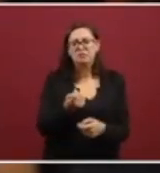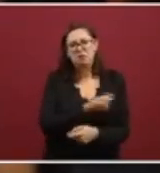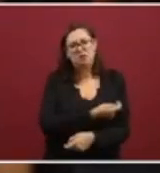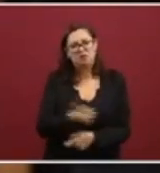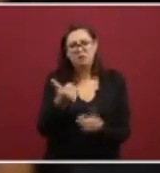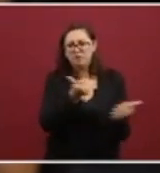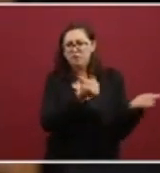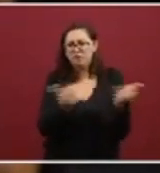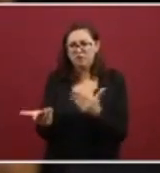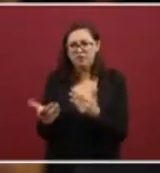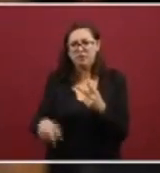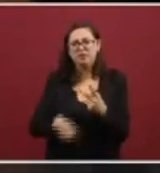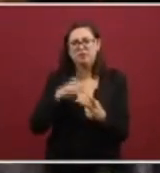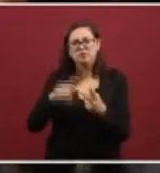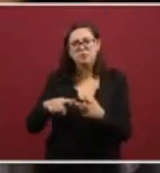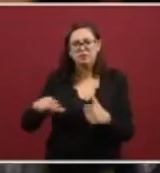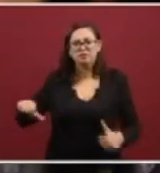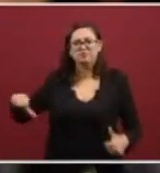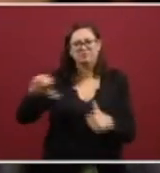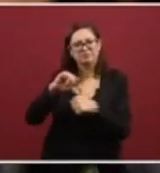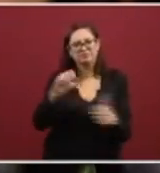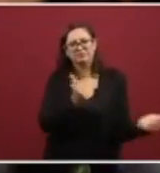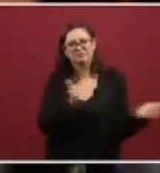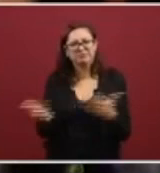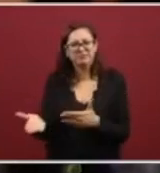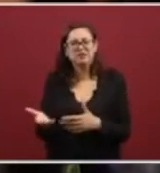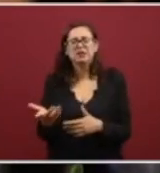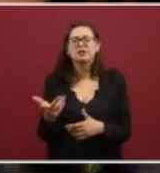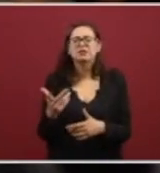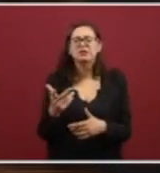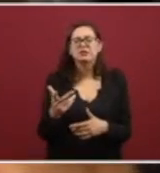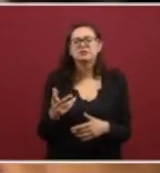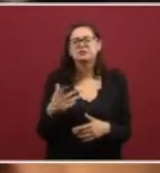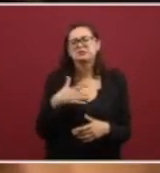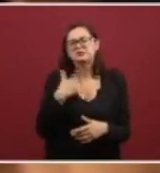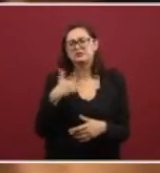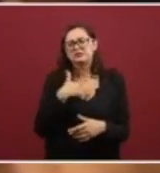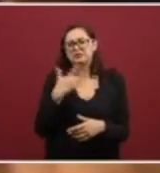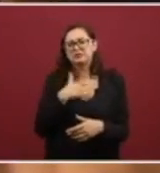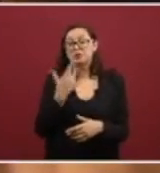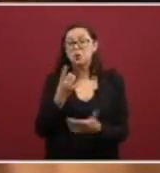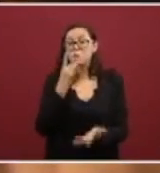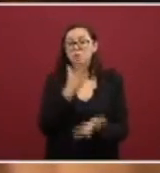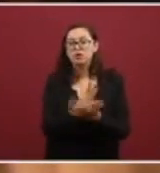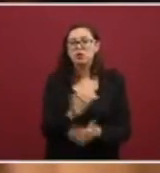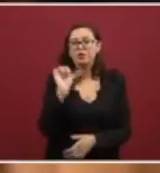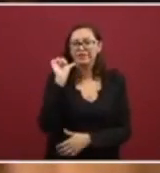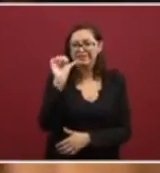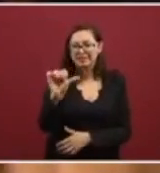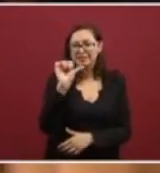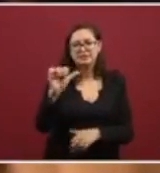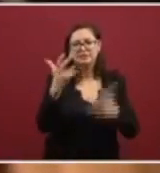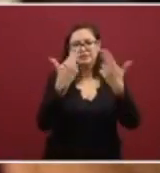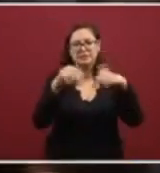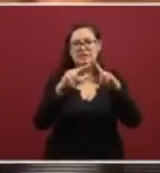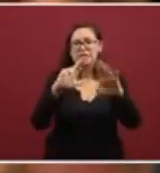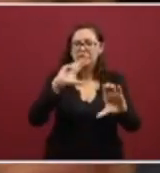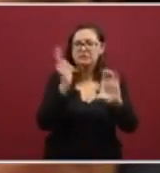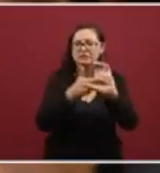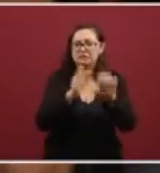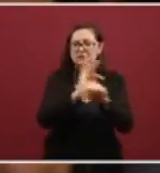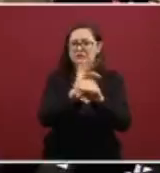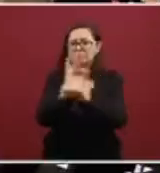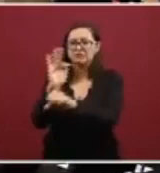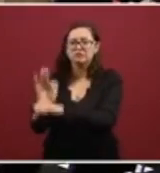el problema de los centroamericanos. Tenemos entendido que hay 16 albergues nada más. Esos 16 albergues están